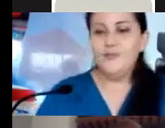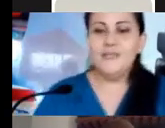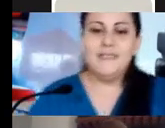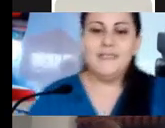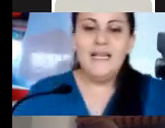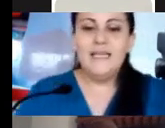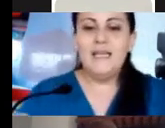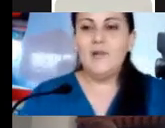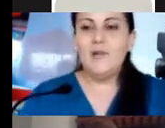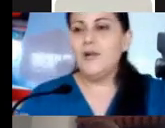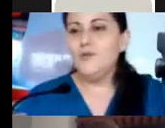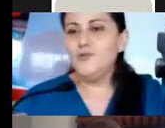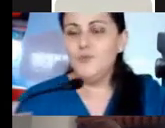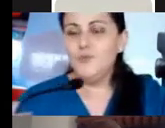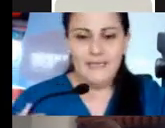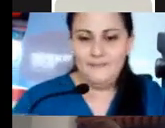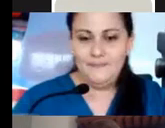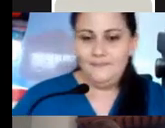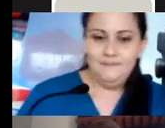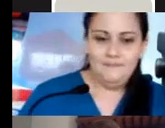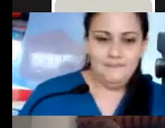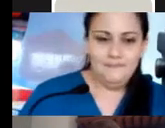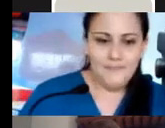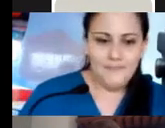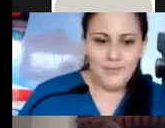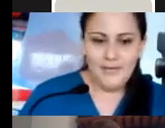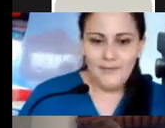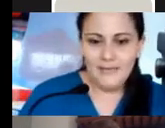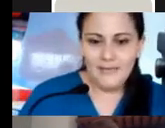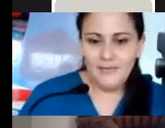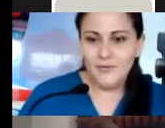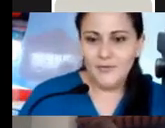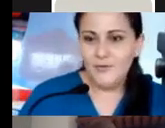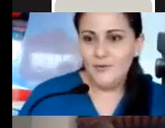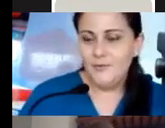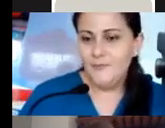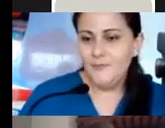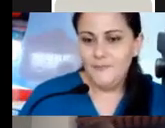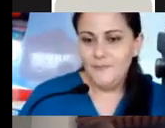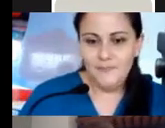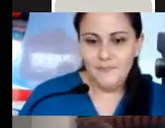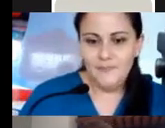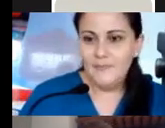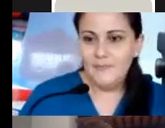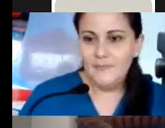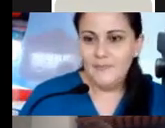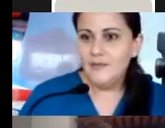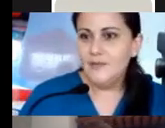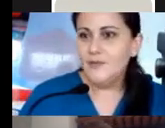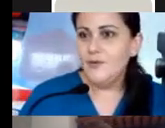Y no sé si tiene alguien alguna consulta. Voy a ver aquí. Yo creo que todo